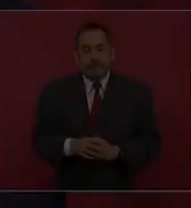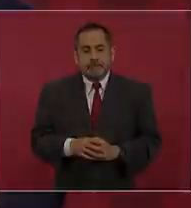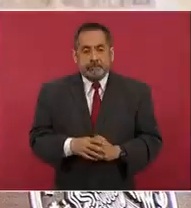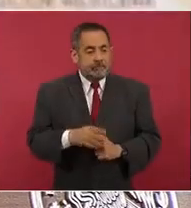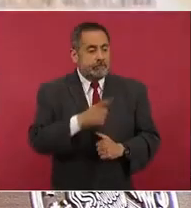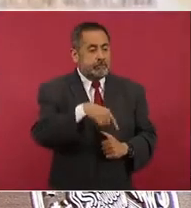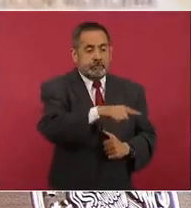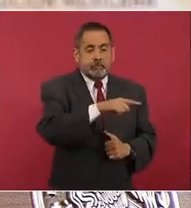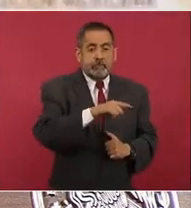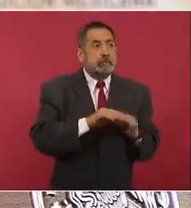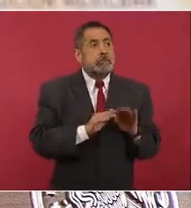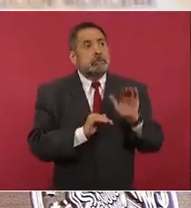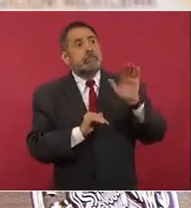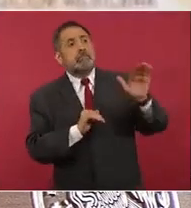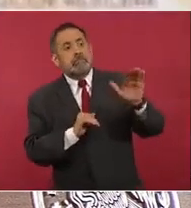Parlamento Europeo.